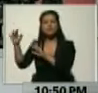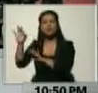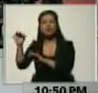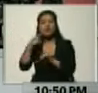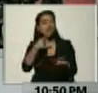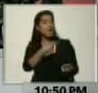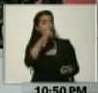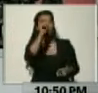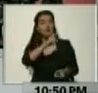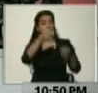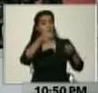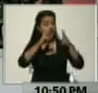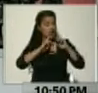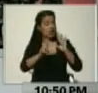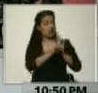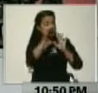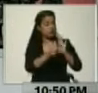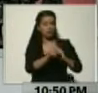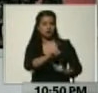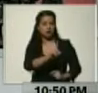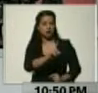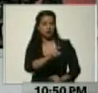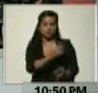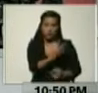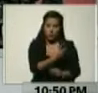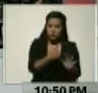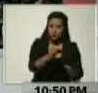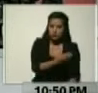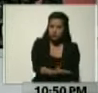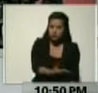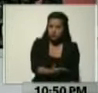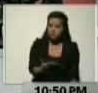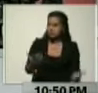¿no? Qué cosa.